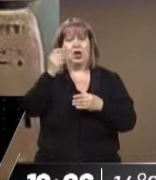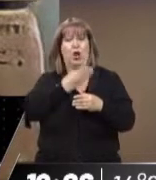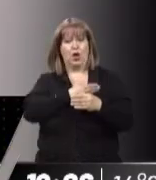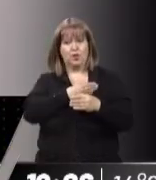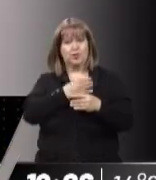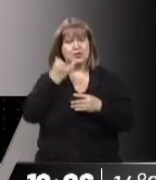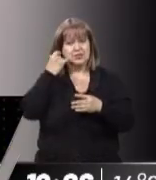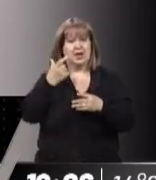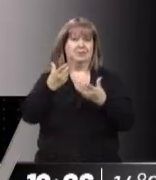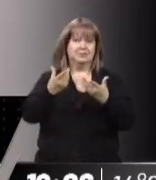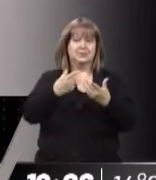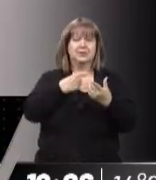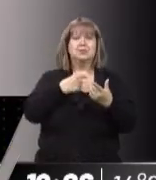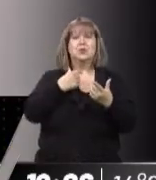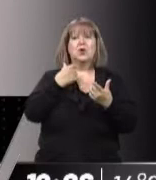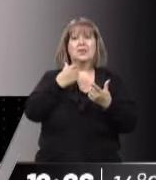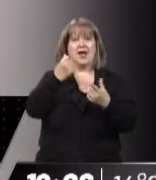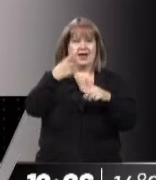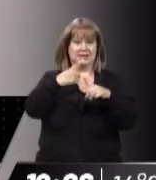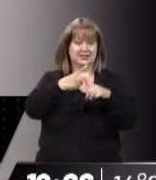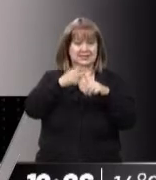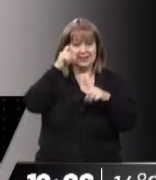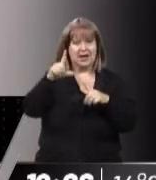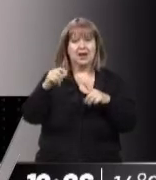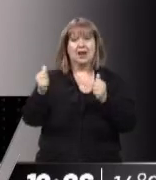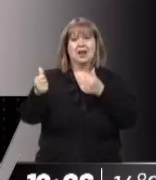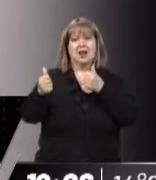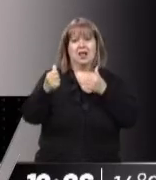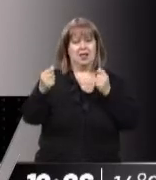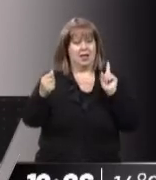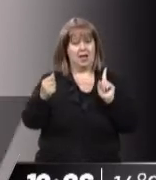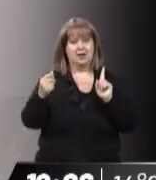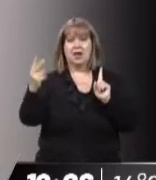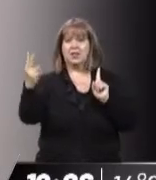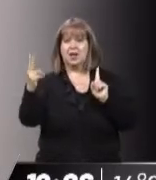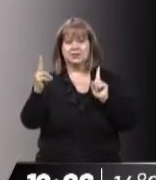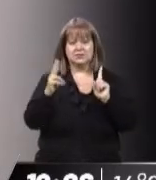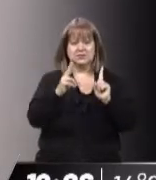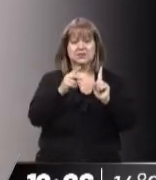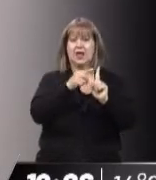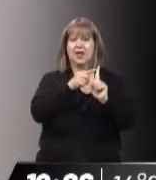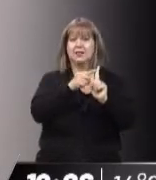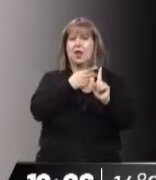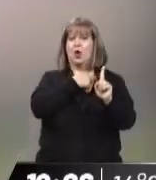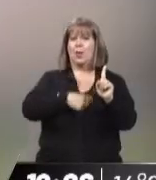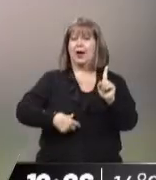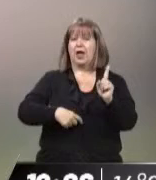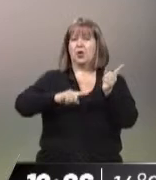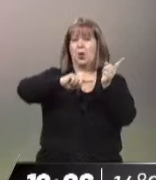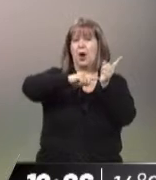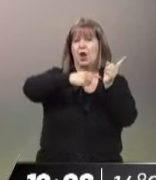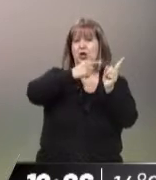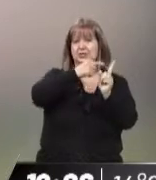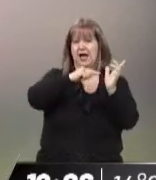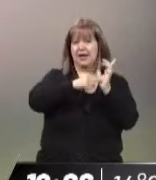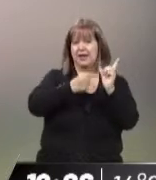circulando en estas últimas horas, en donde se los ve muy cercanos a ellos, al gobernador